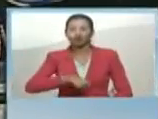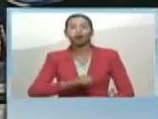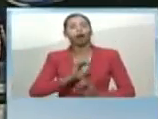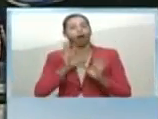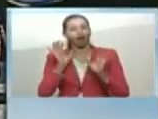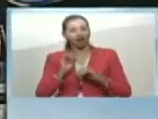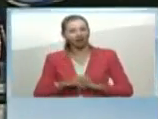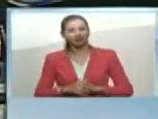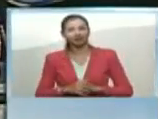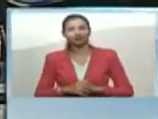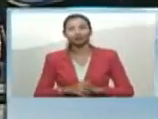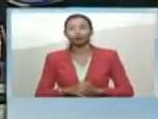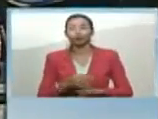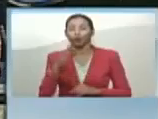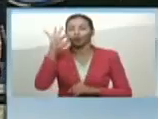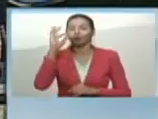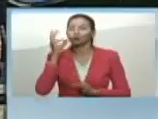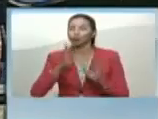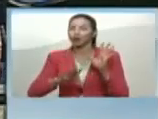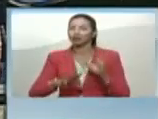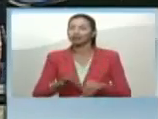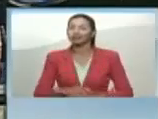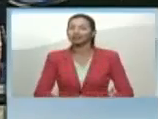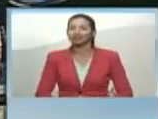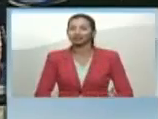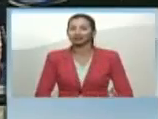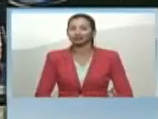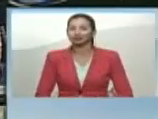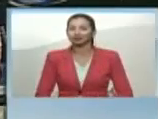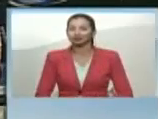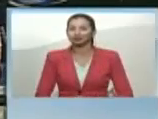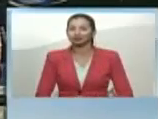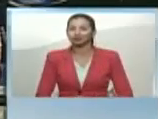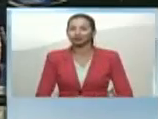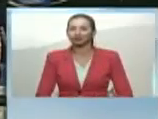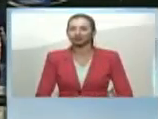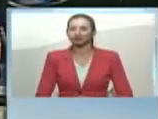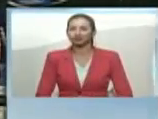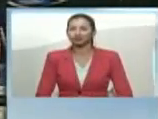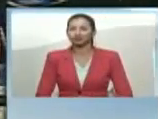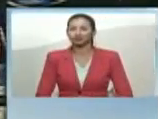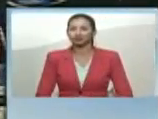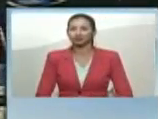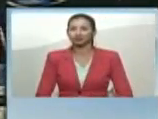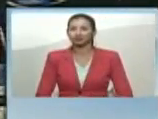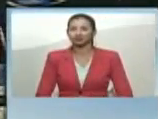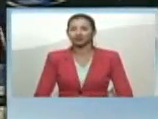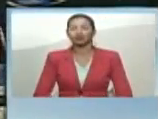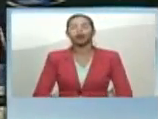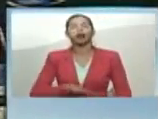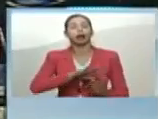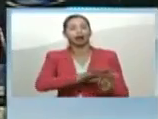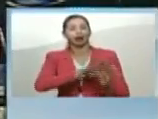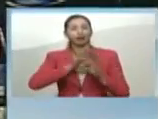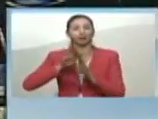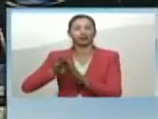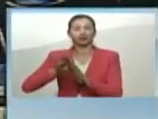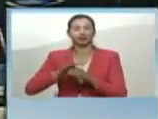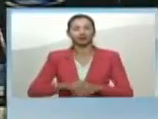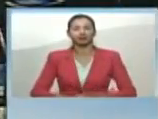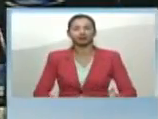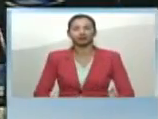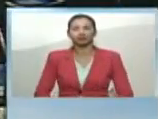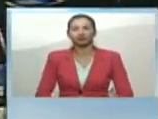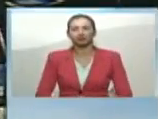mal. Pegamos una, ¿vale? Mira. Ajá, primera tenemos... propuesta. Continúa. Lo otro es que